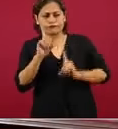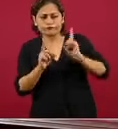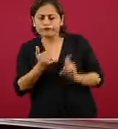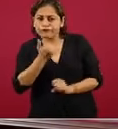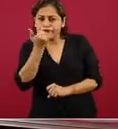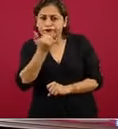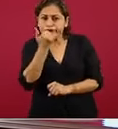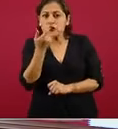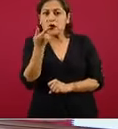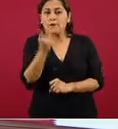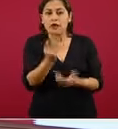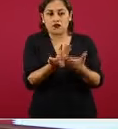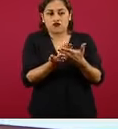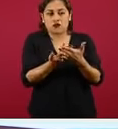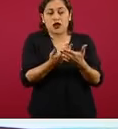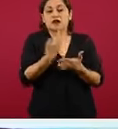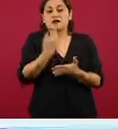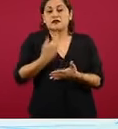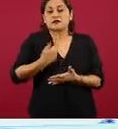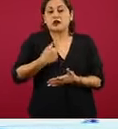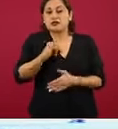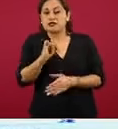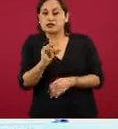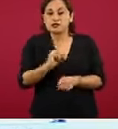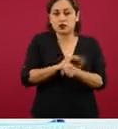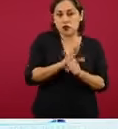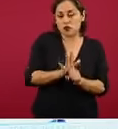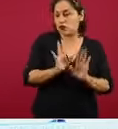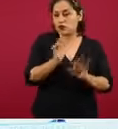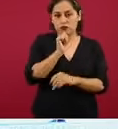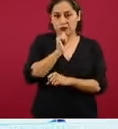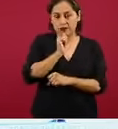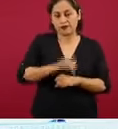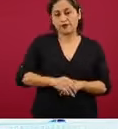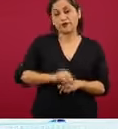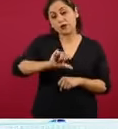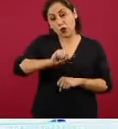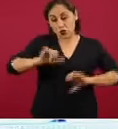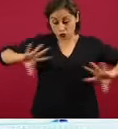espera de los resultados. Y también en total tenemos